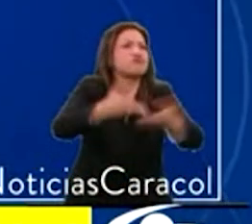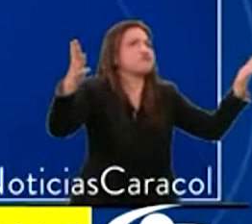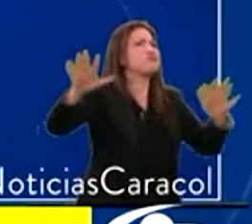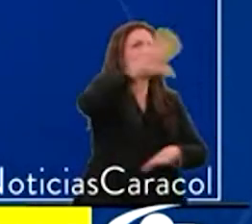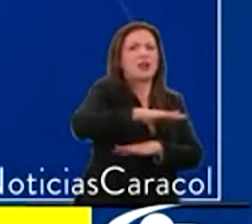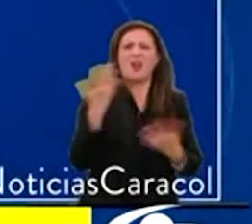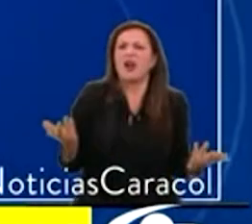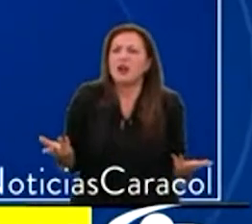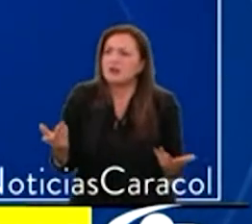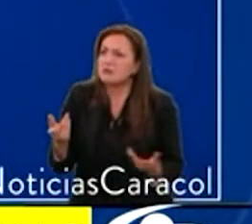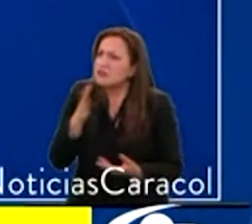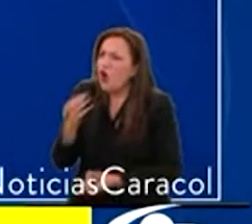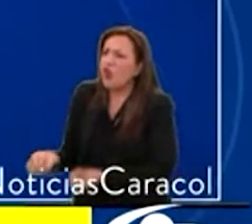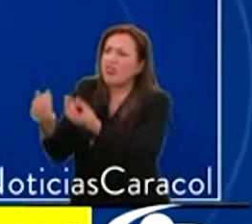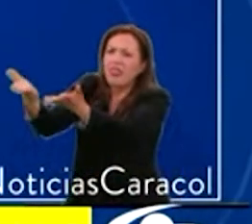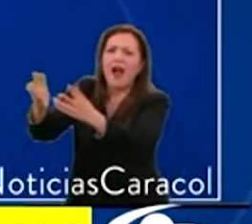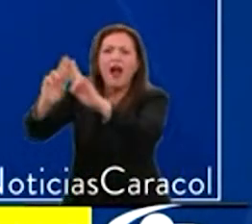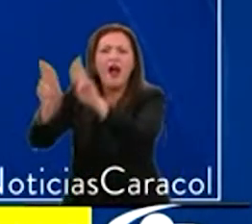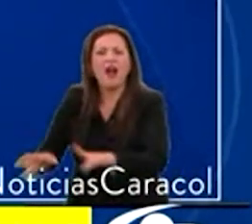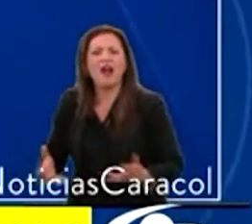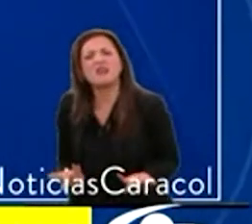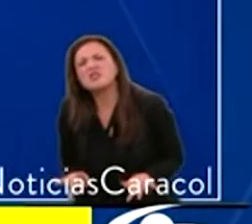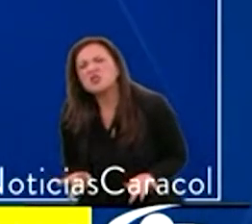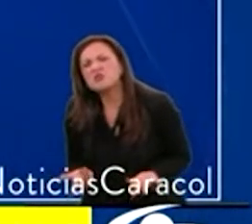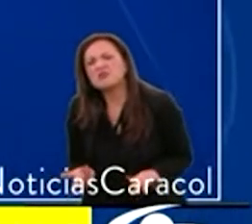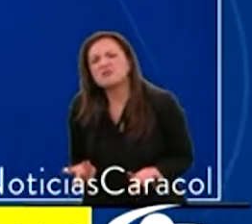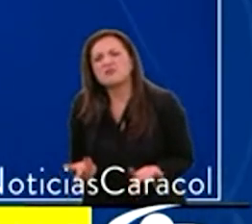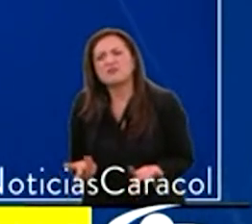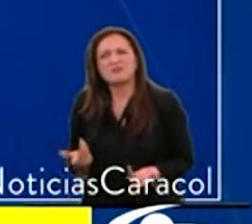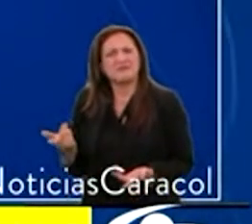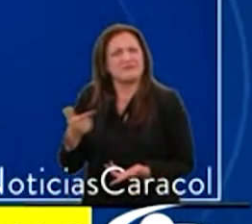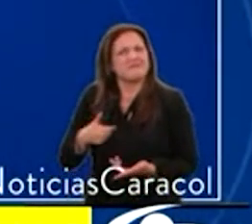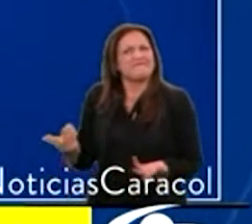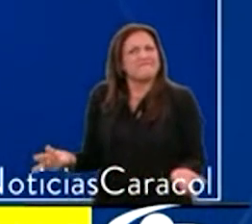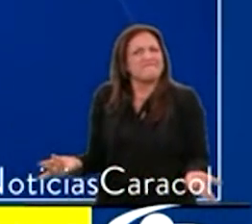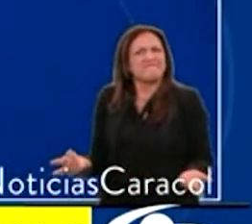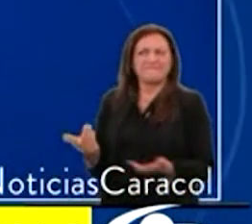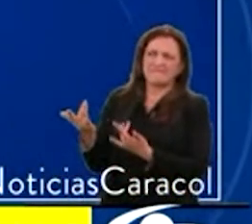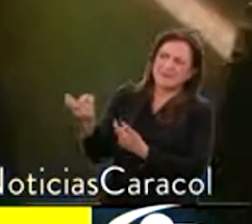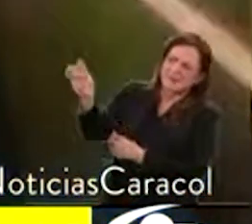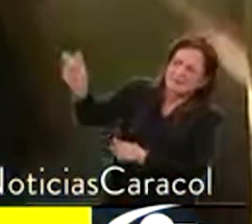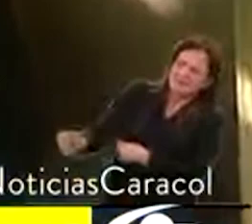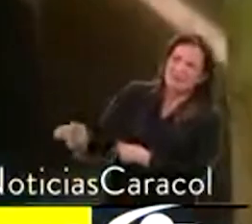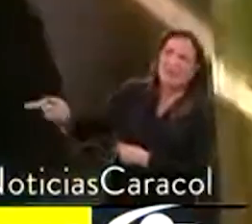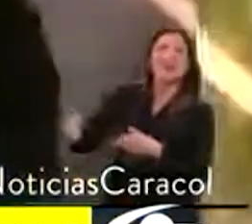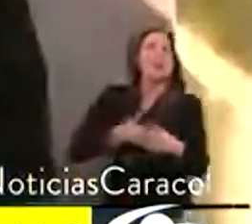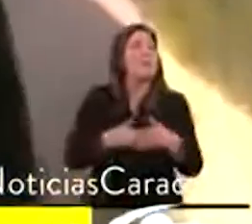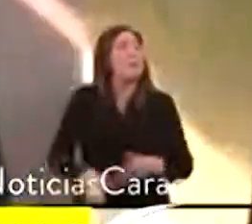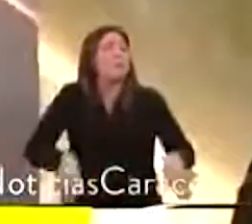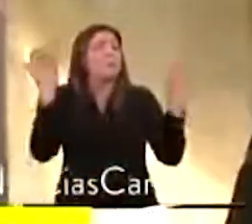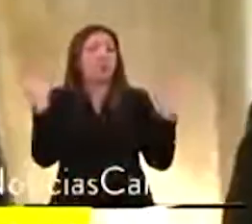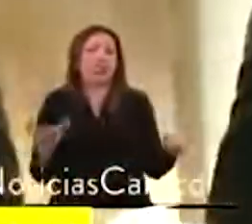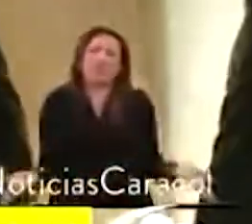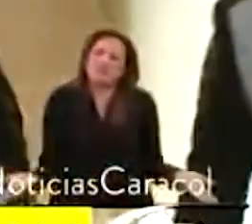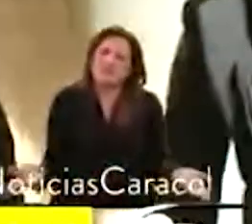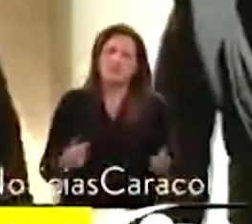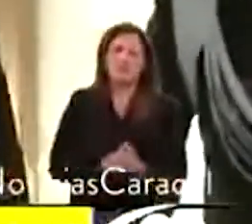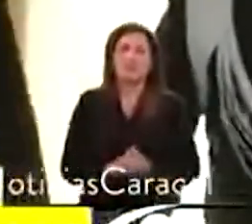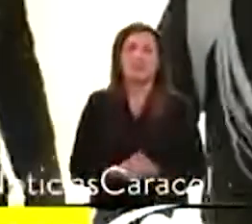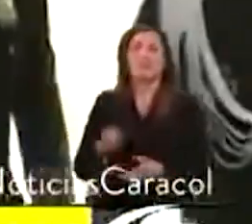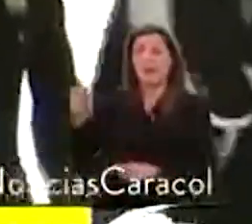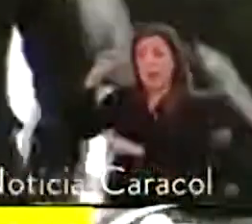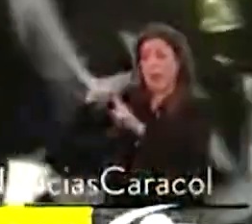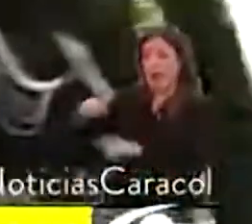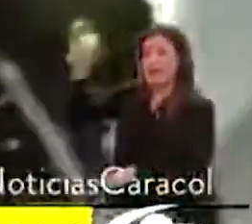no se les brindó eso. Entonces, ¿qué podríamos esperar si no les importó? Emilio Tapia ya había